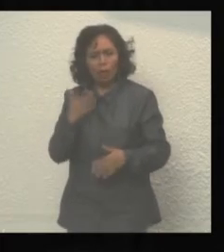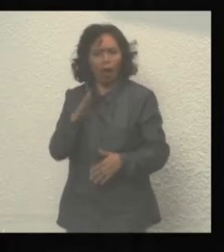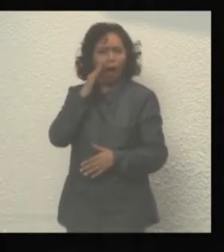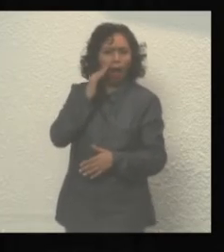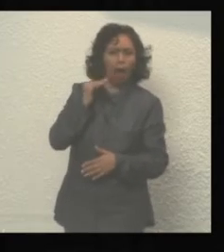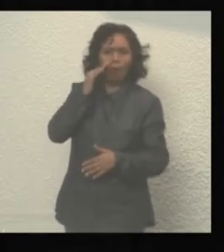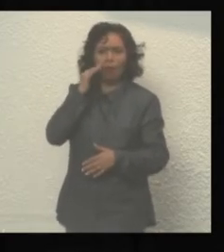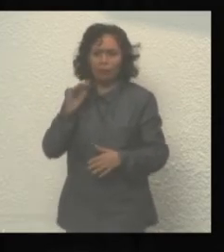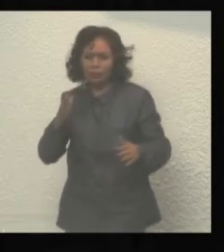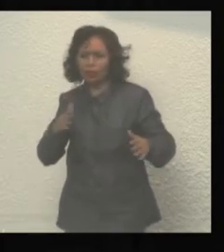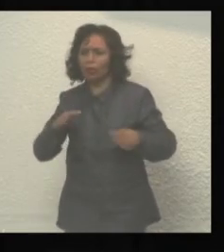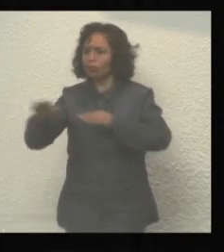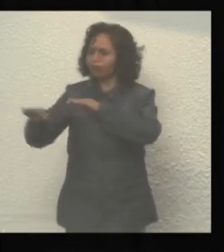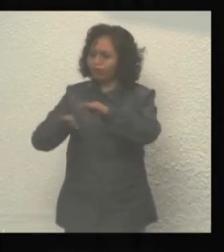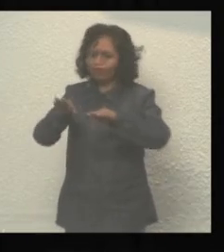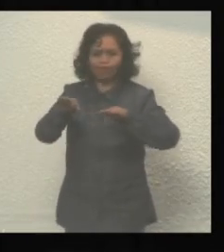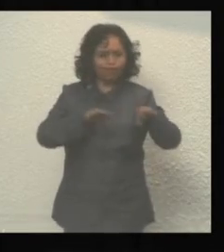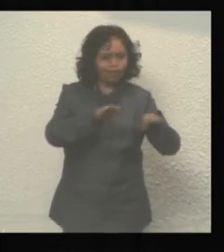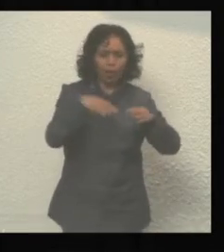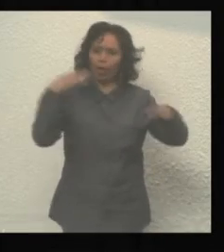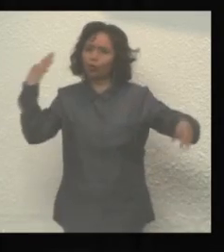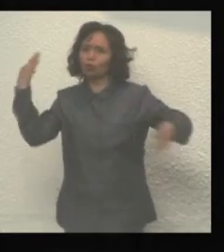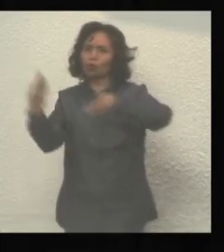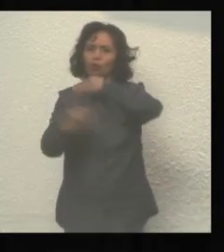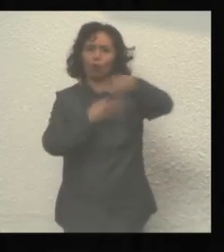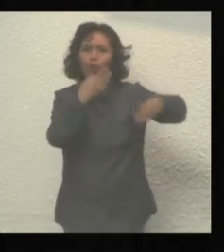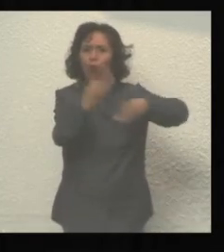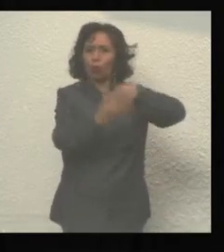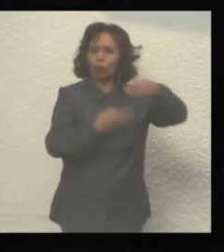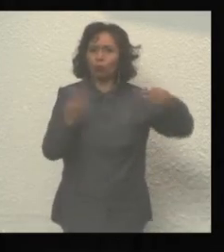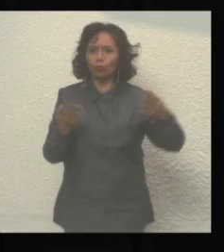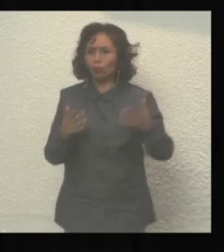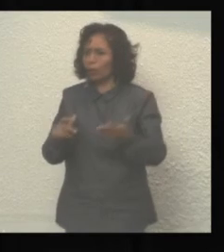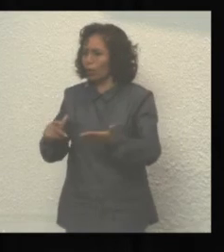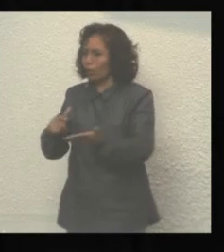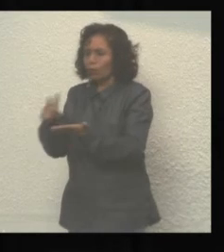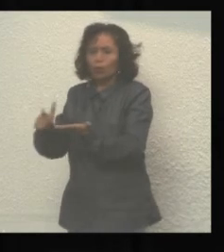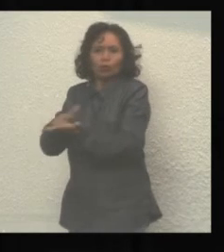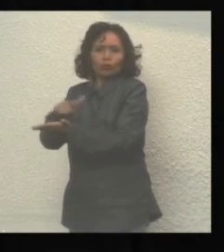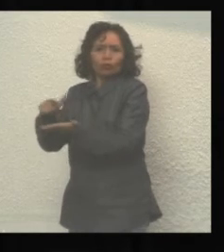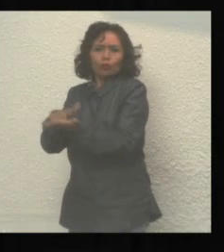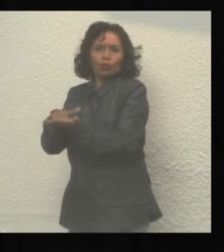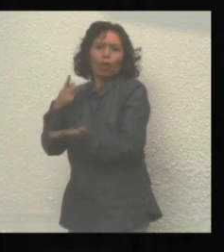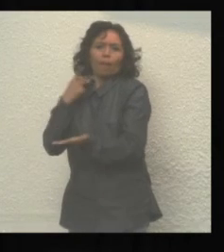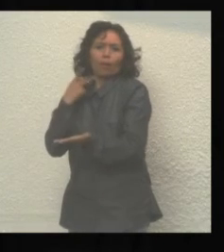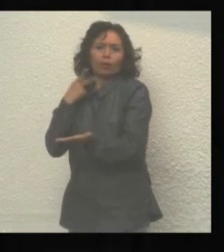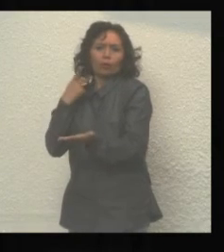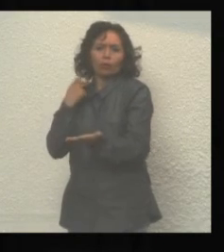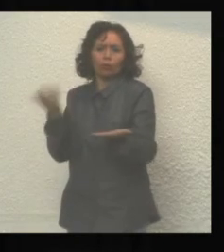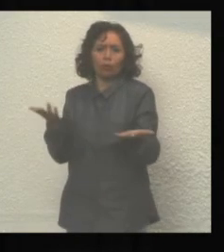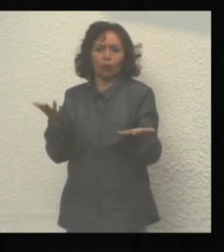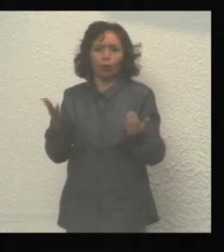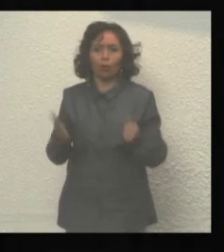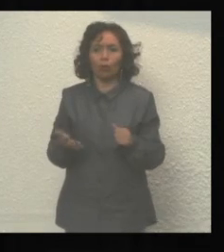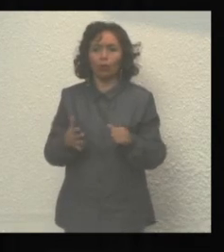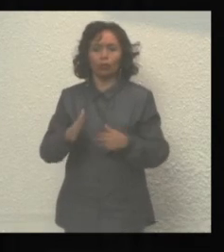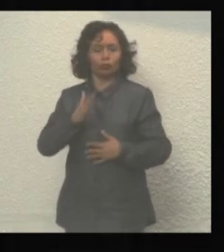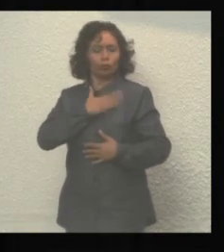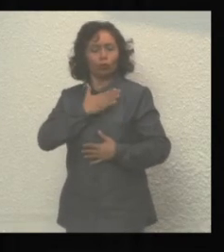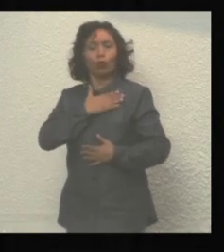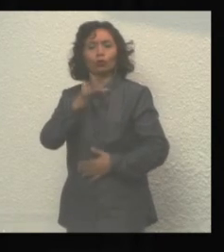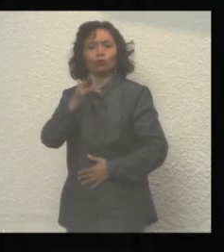todos para lograr, desde cualquier trinchera o espacio político, lo que sentimos en nuestros